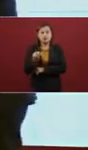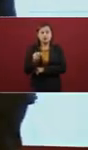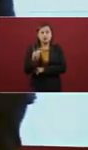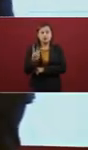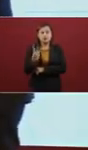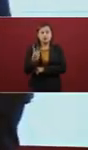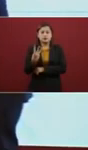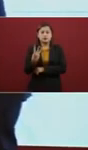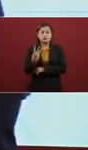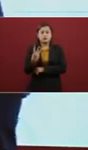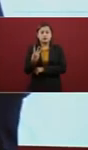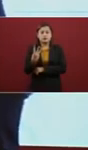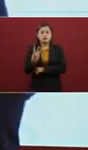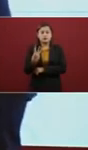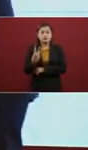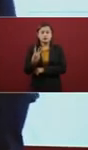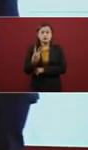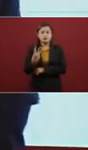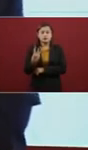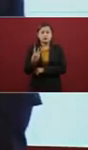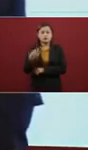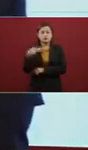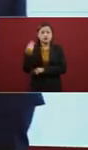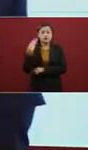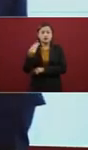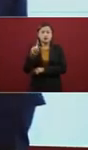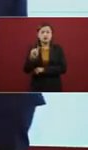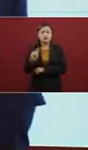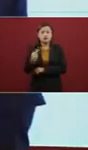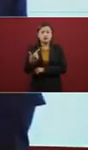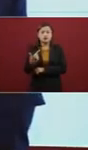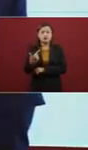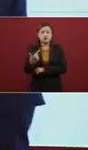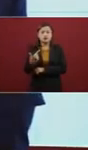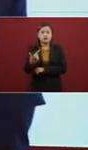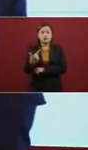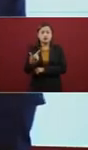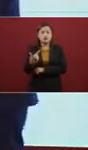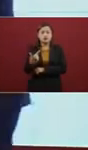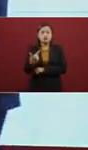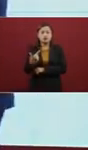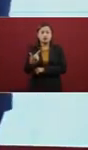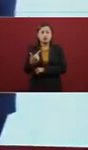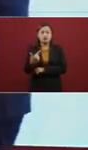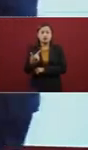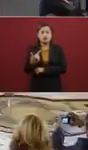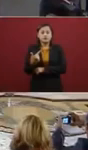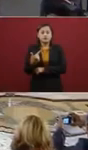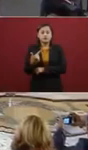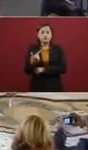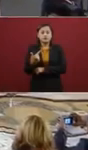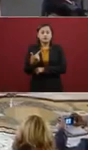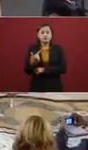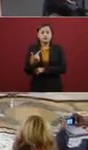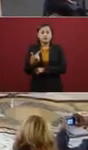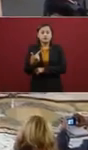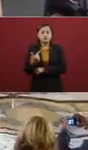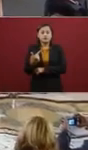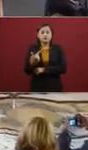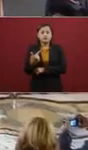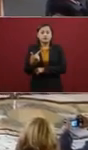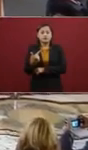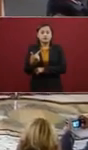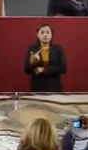presentadas en un PowerPoint contra la realidad en las calles. Así fue el sexenio de Calderón, así cerró el sexenio de Peña Nieto y así está